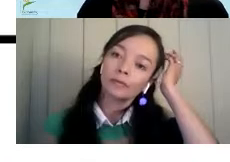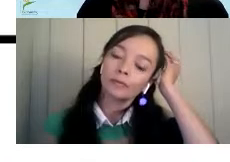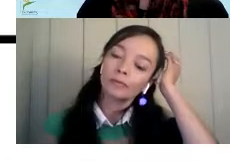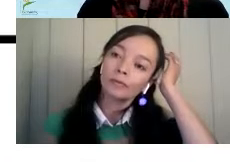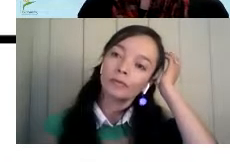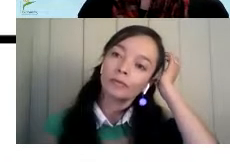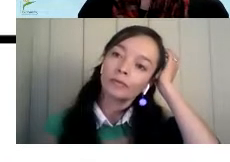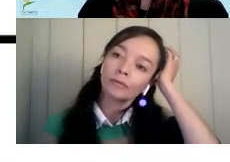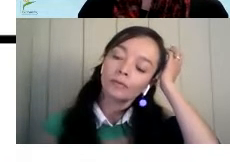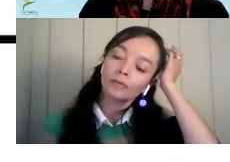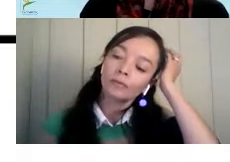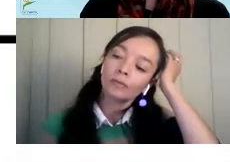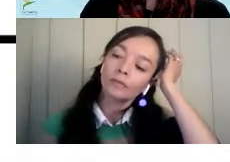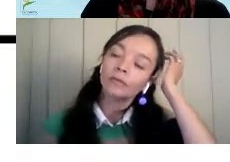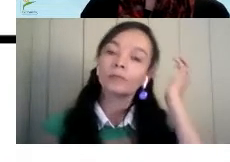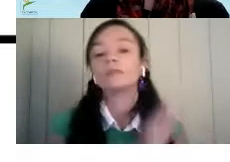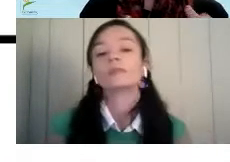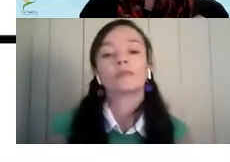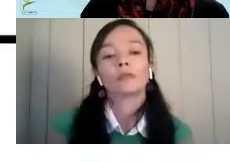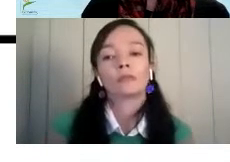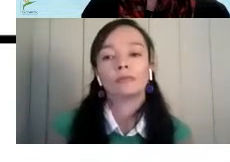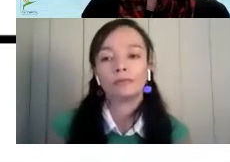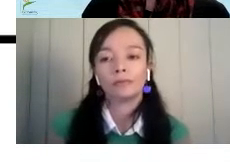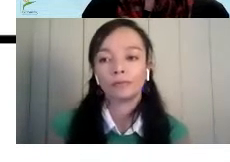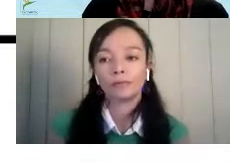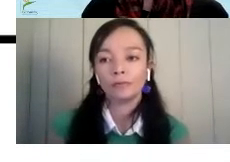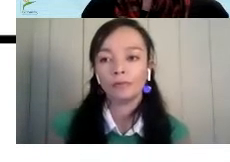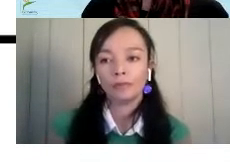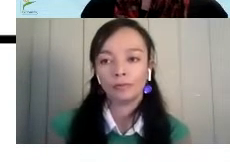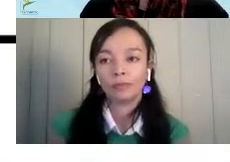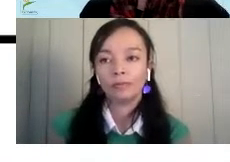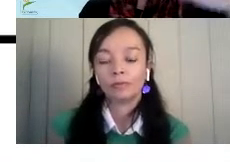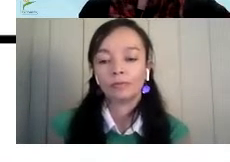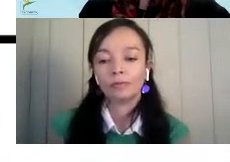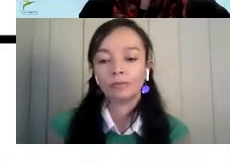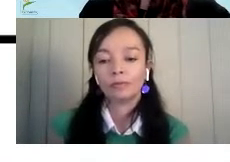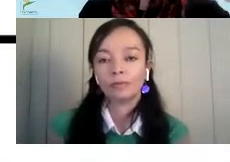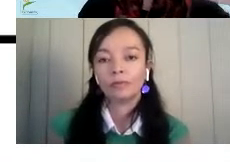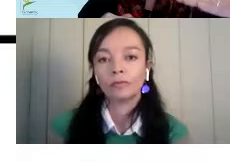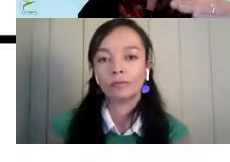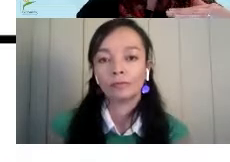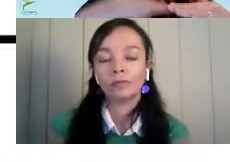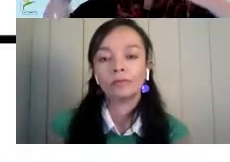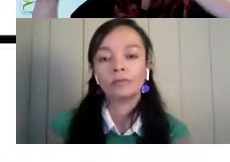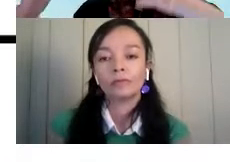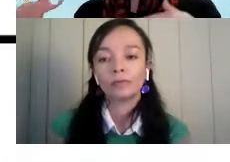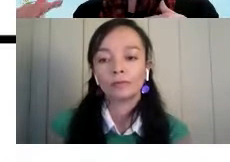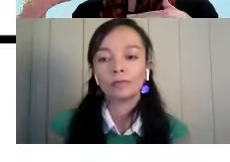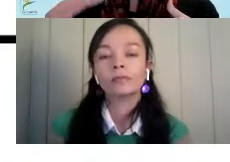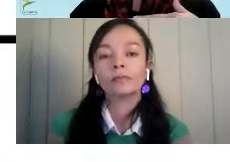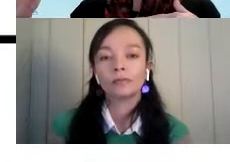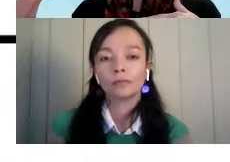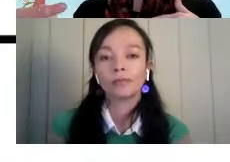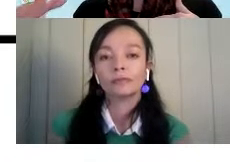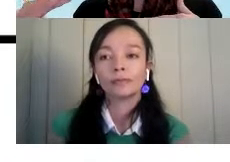es como una, es un puente para los niños entre el principio y llegar